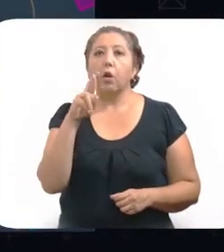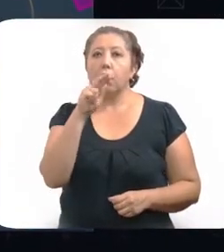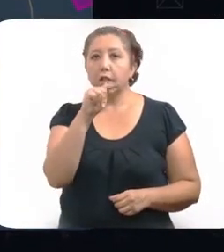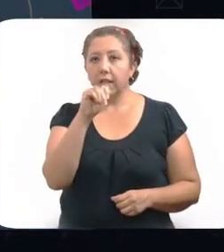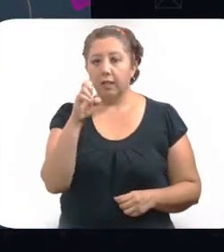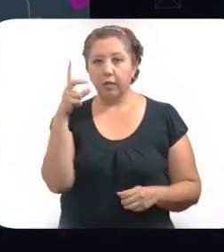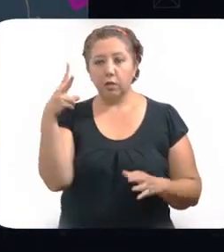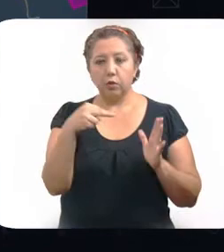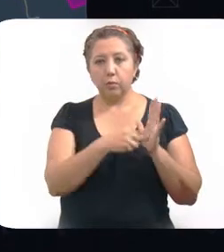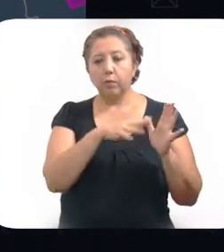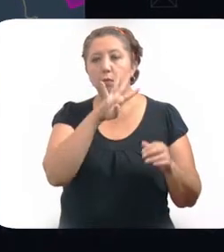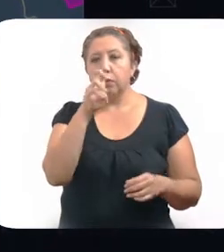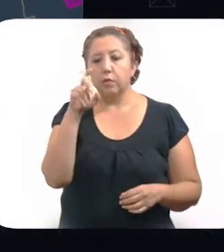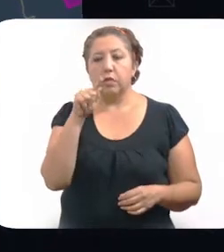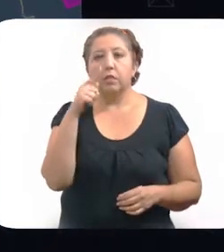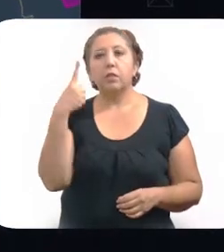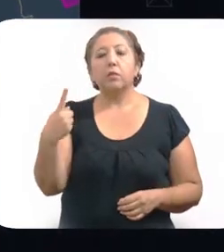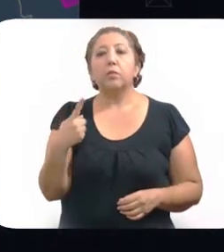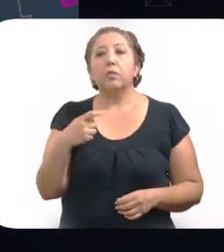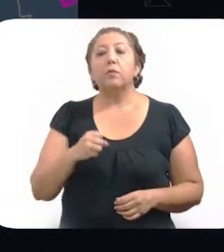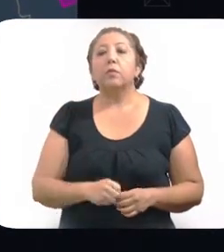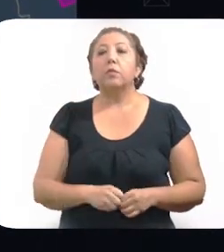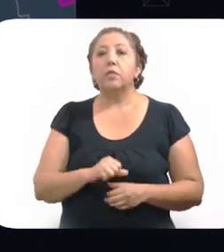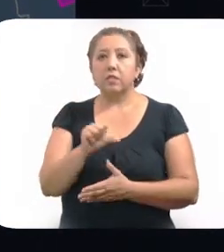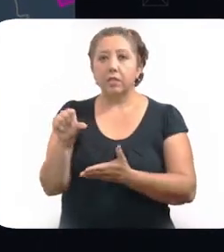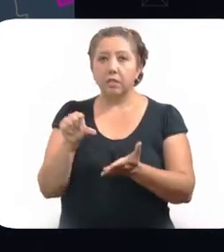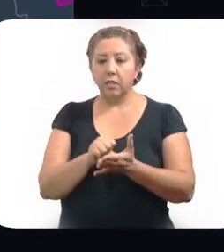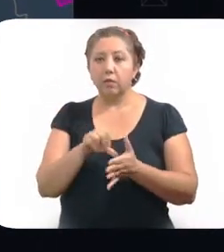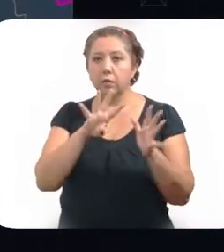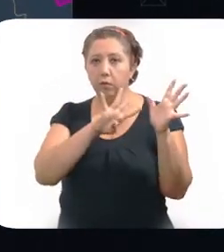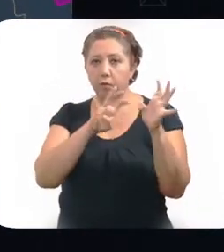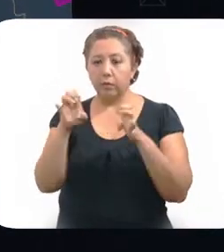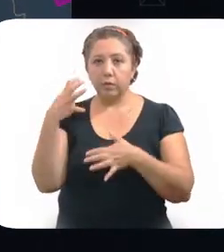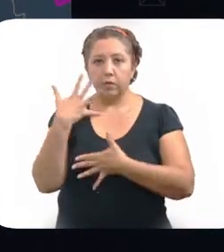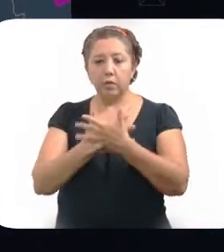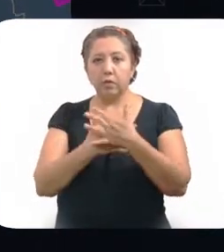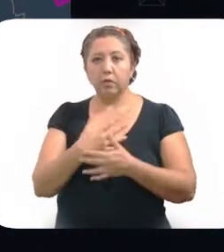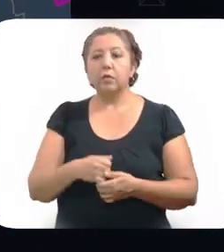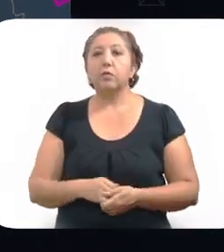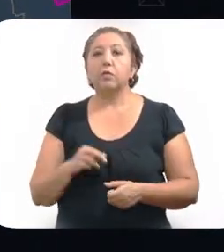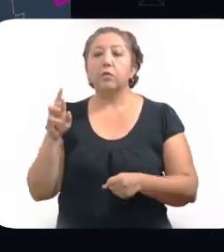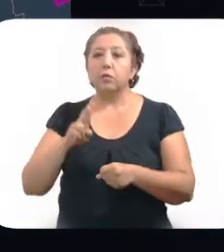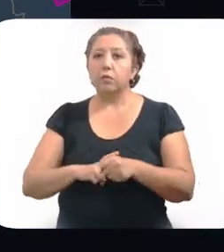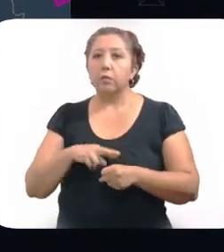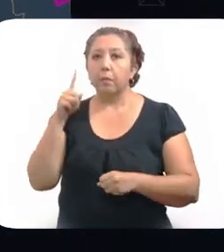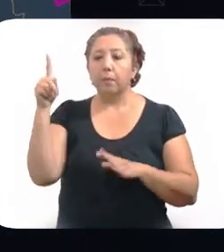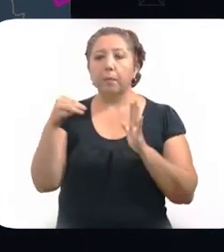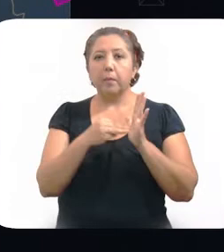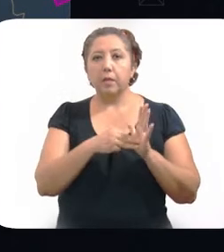oriente 2.471, en la zona centro 915, en la zona sur